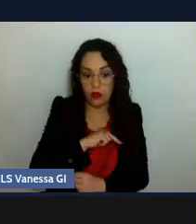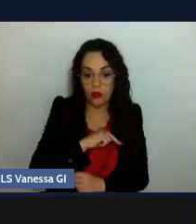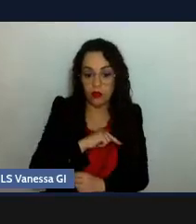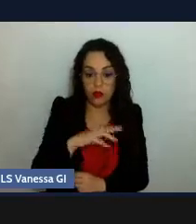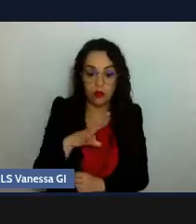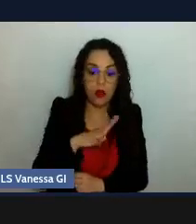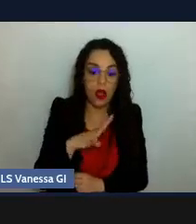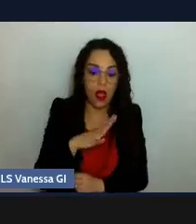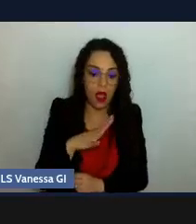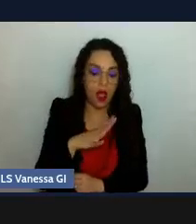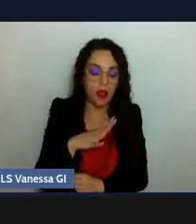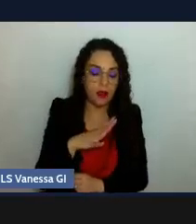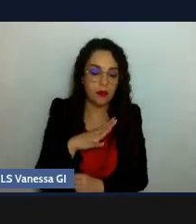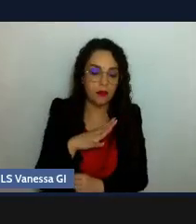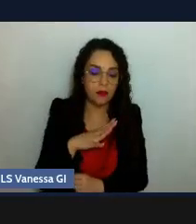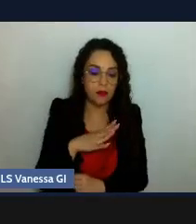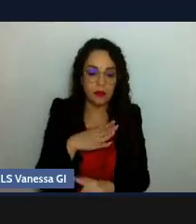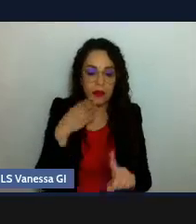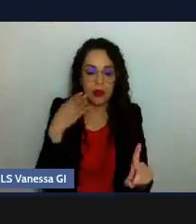enfoque en